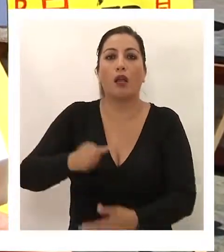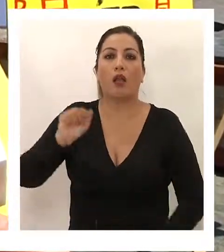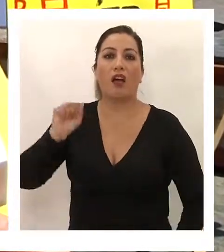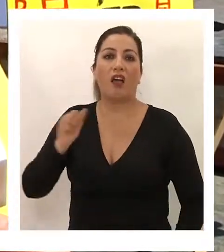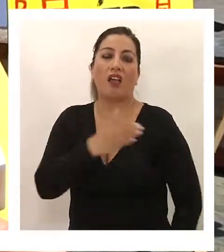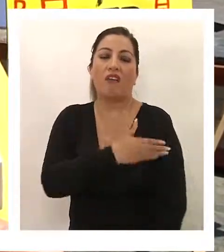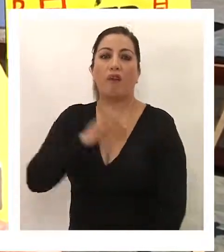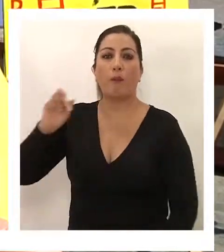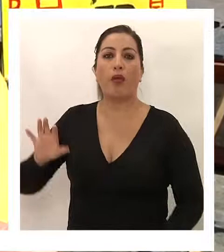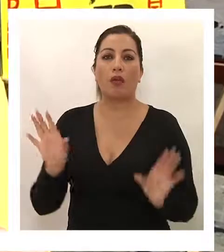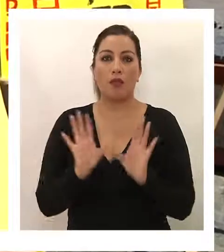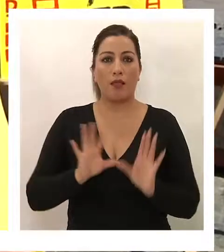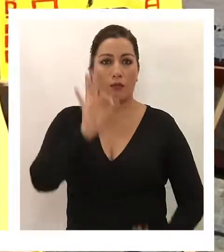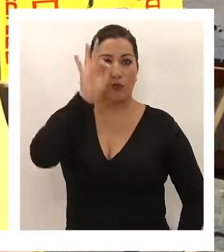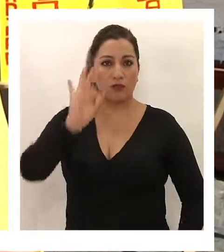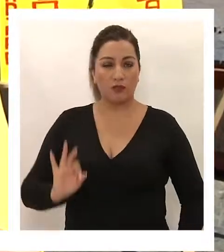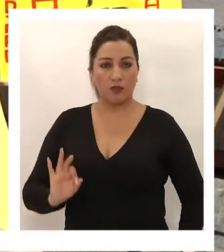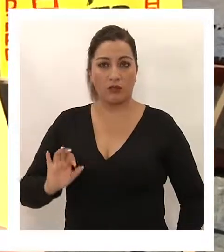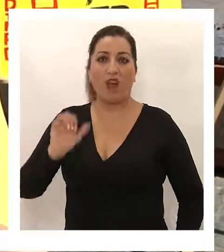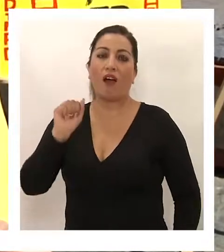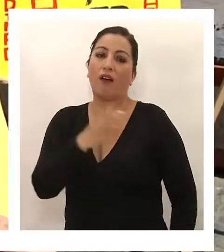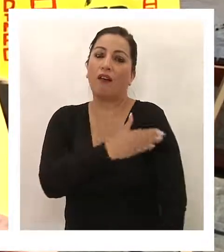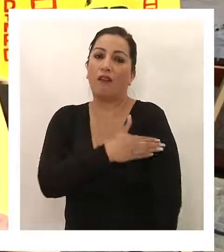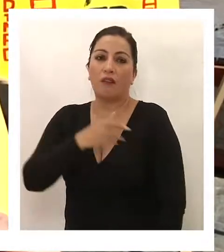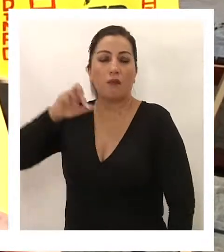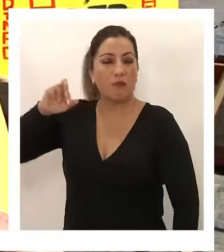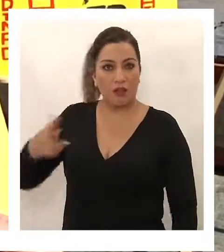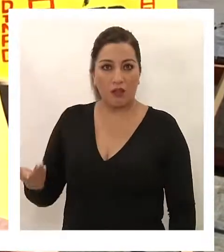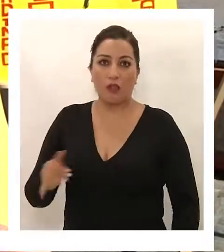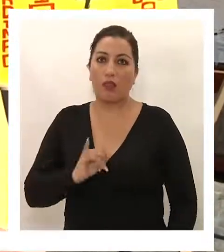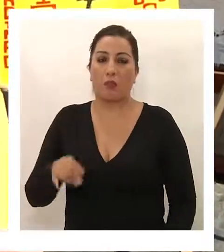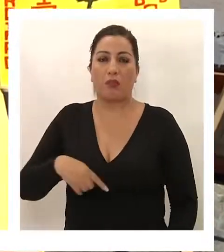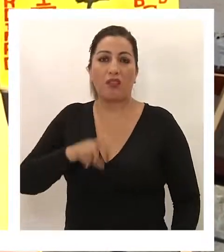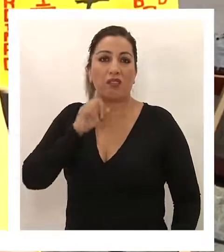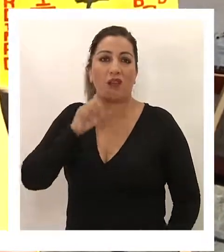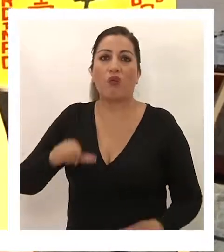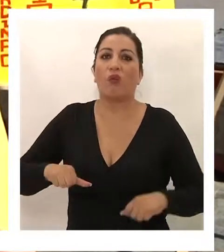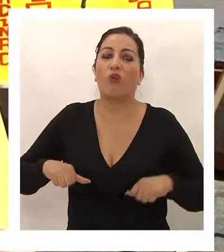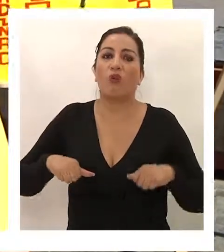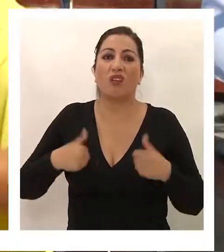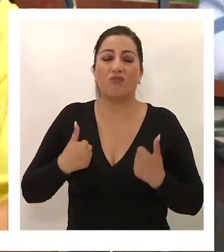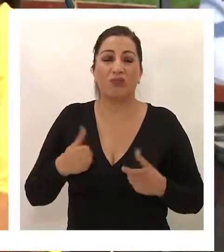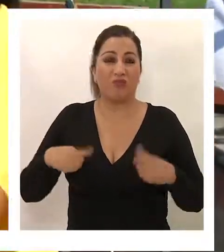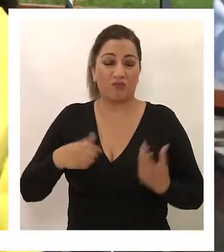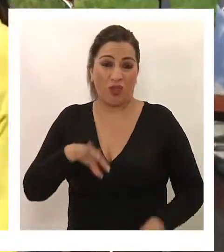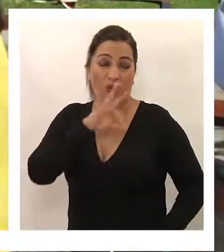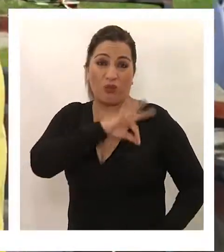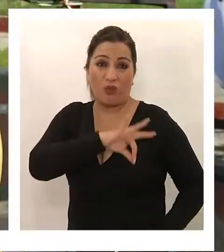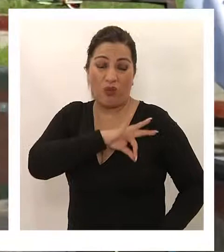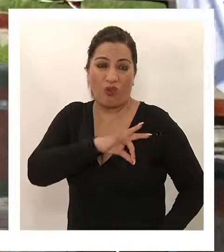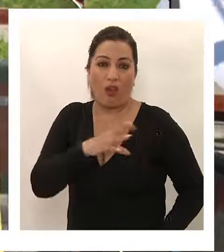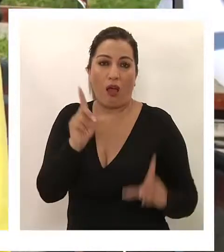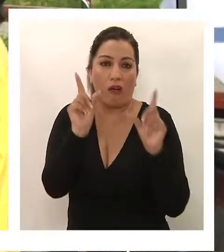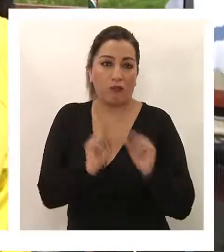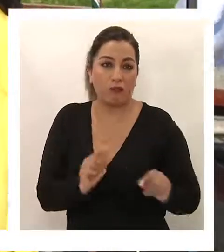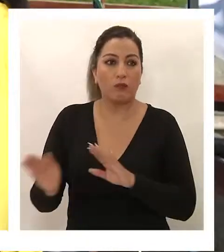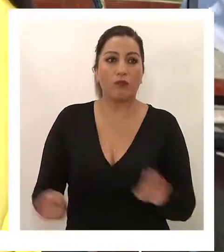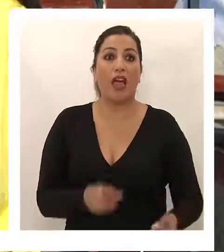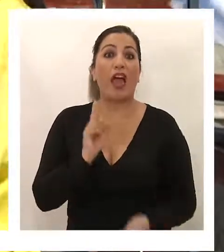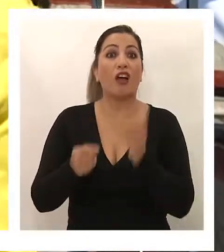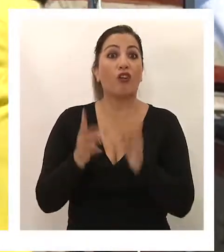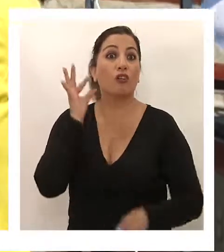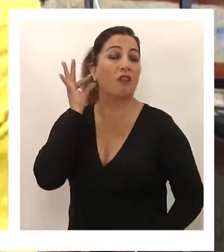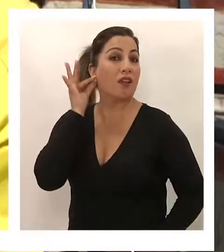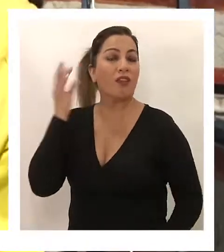ese 10% a la AFP y para después tener una jubilación de miseria. La Coordinadora Nacional